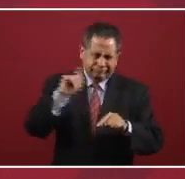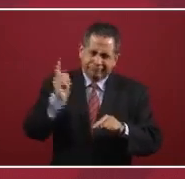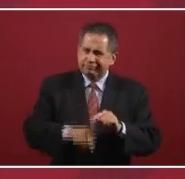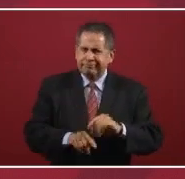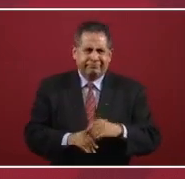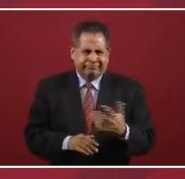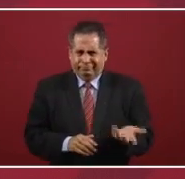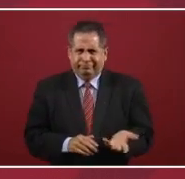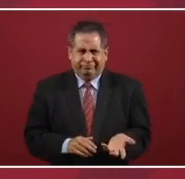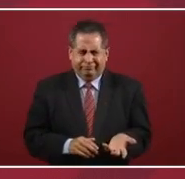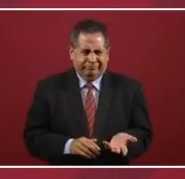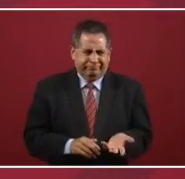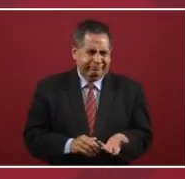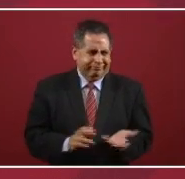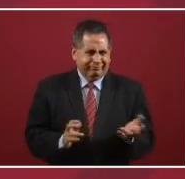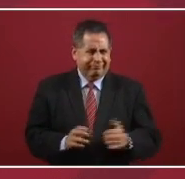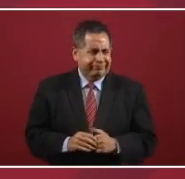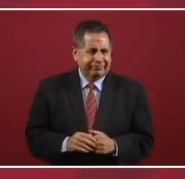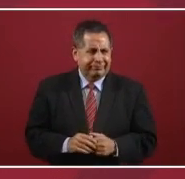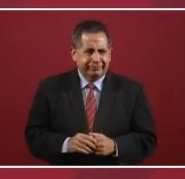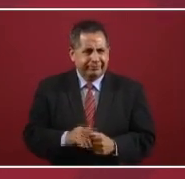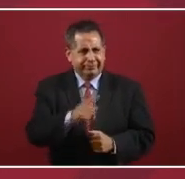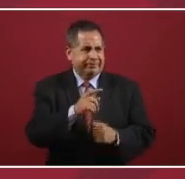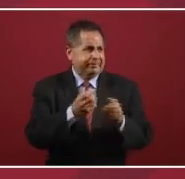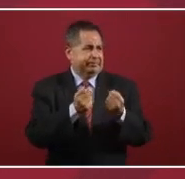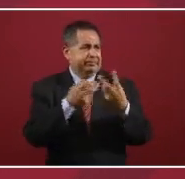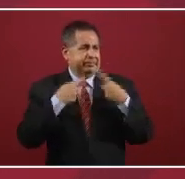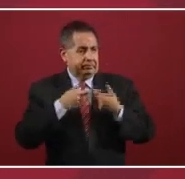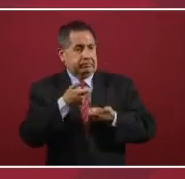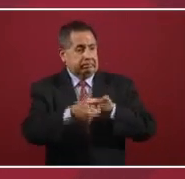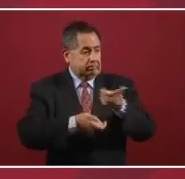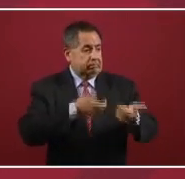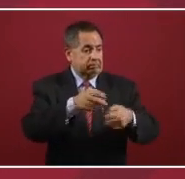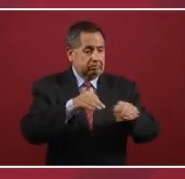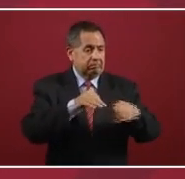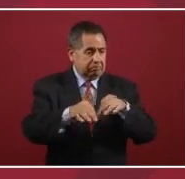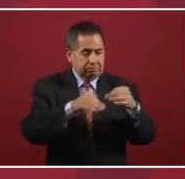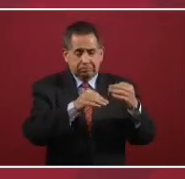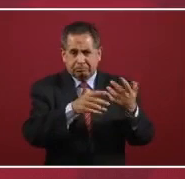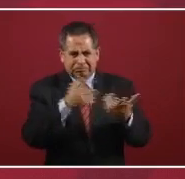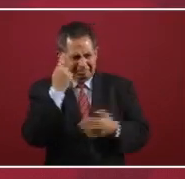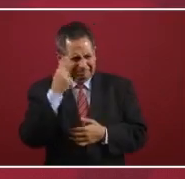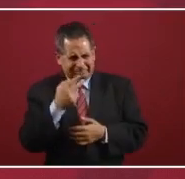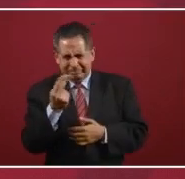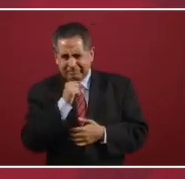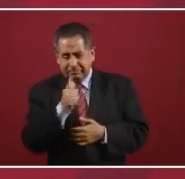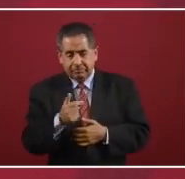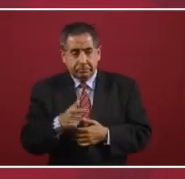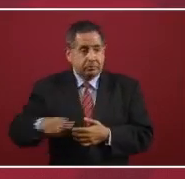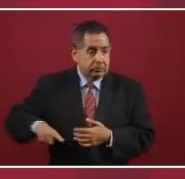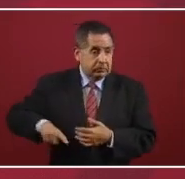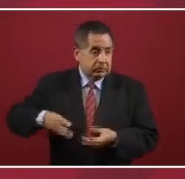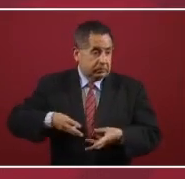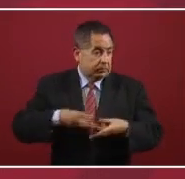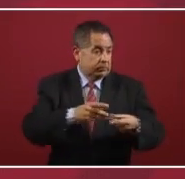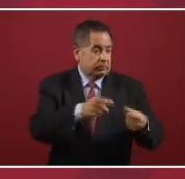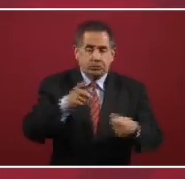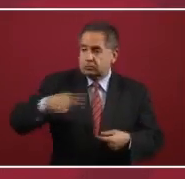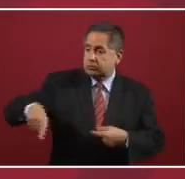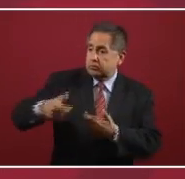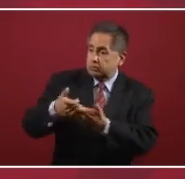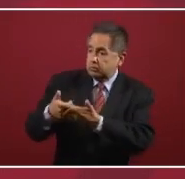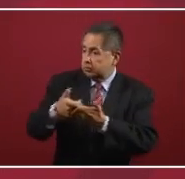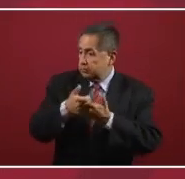toda esta burocracia innecesaria, porque le cuesta mucho al pueblo mantener